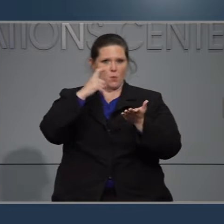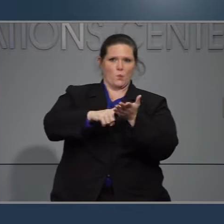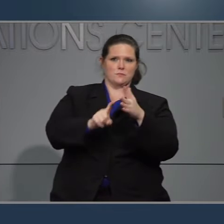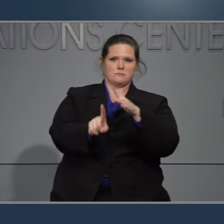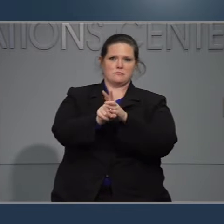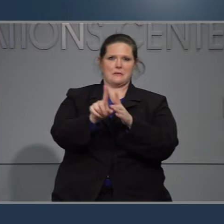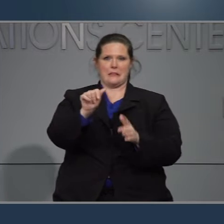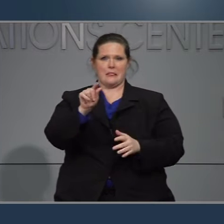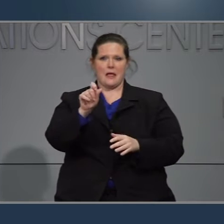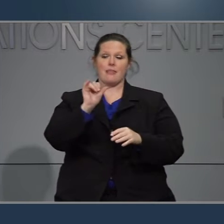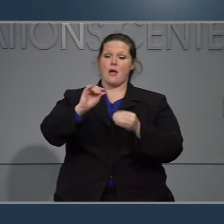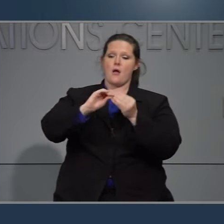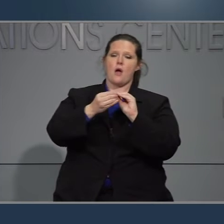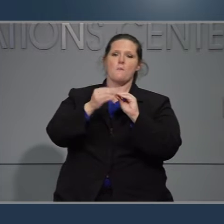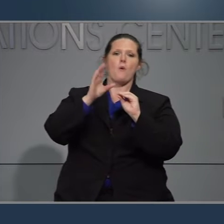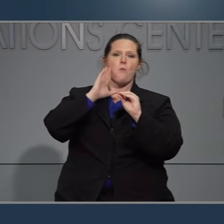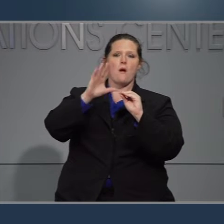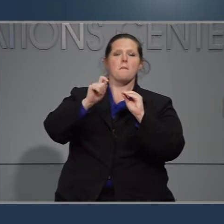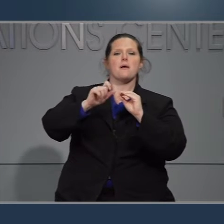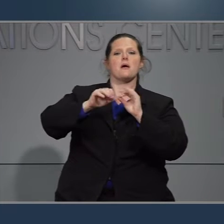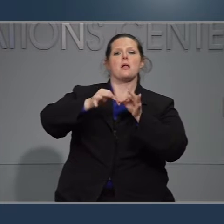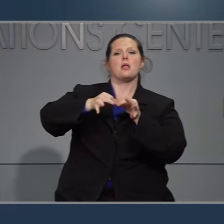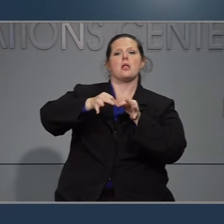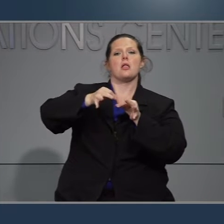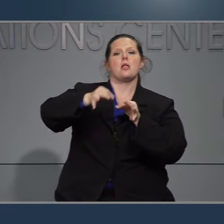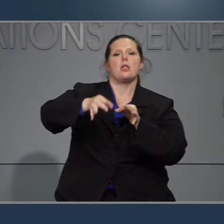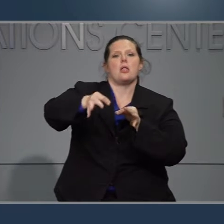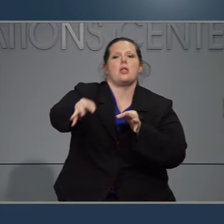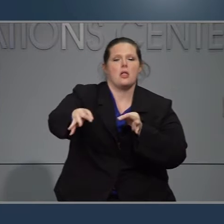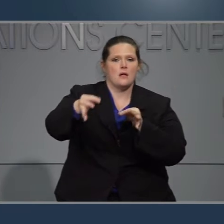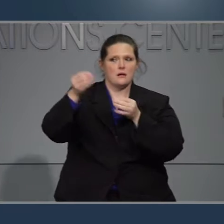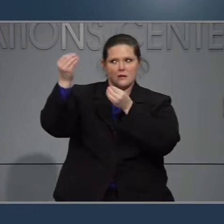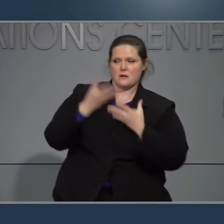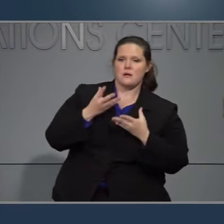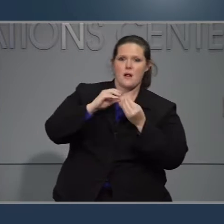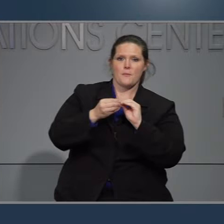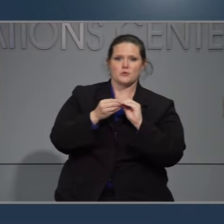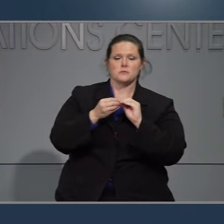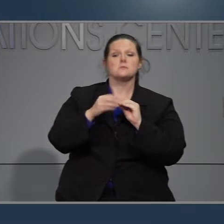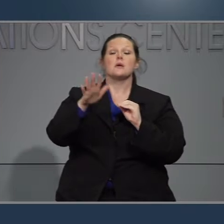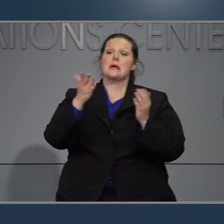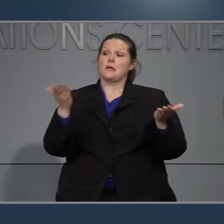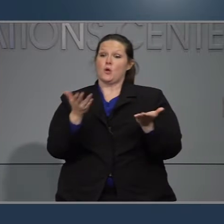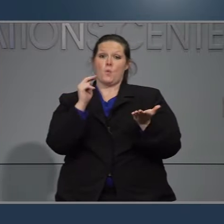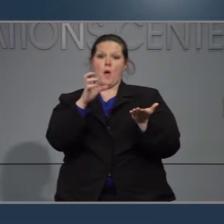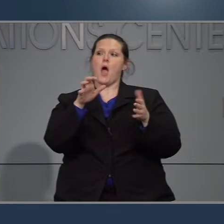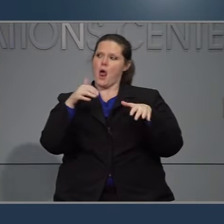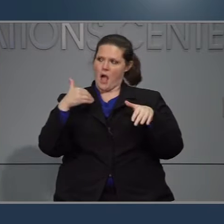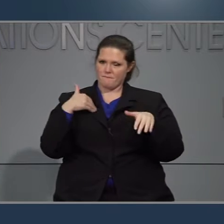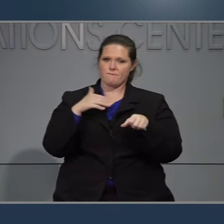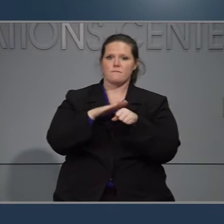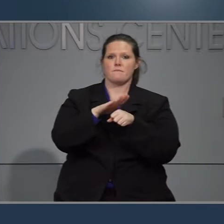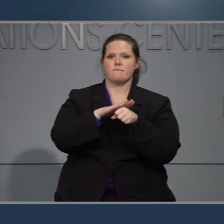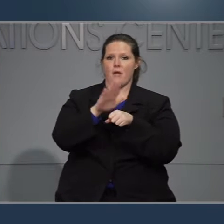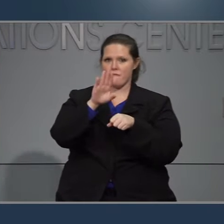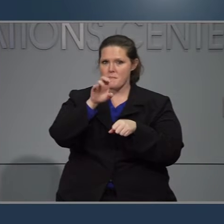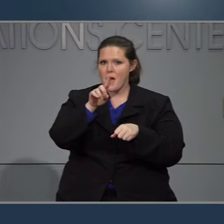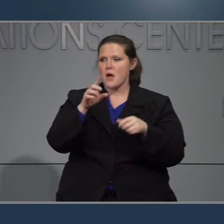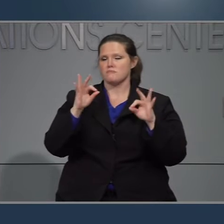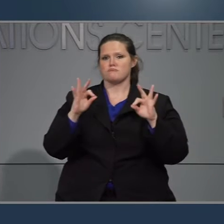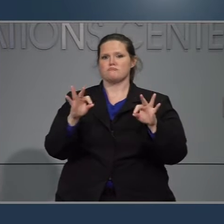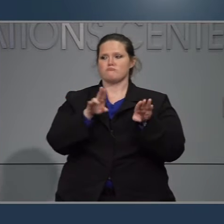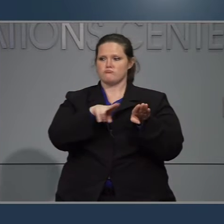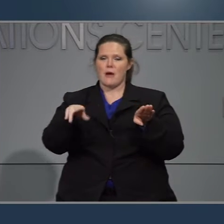otras. Afortunadamente, seguimos teniendo capacidad en los hospitales en Carolina del Norte y seguimos monitoreando esto muy de